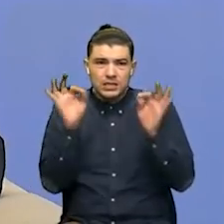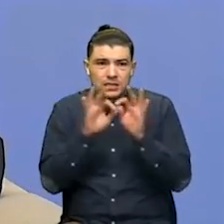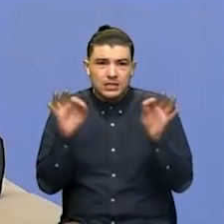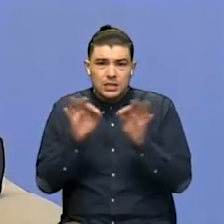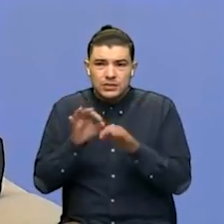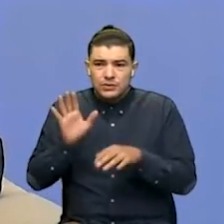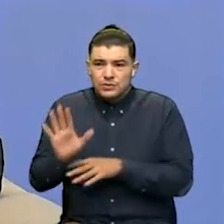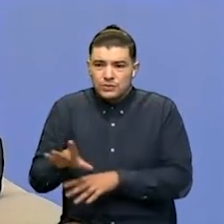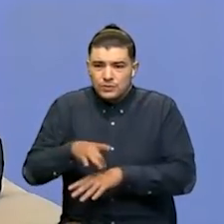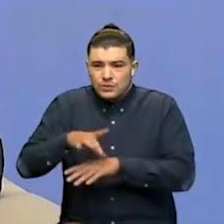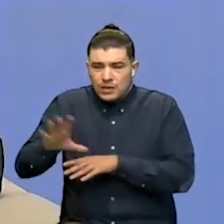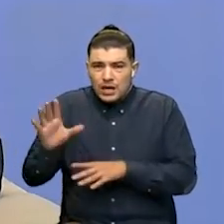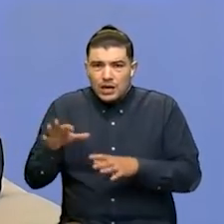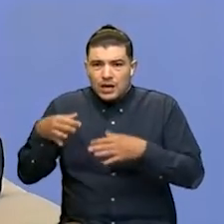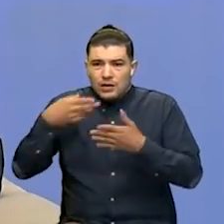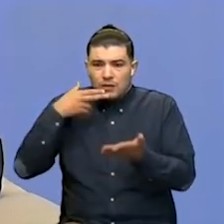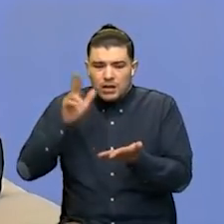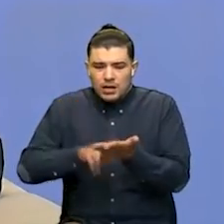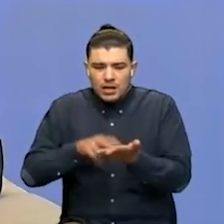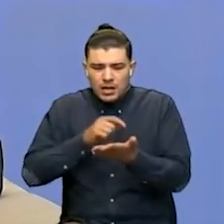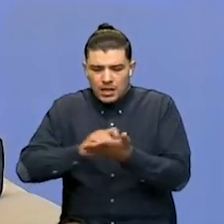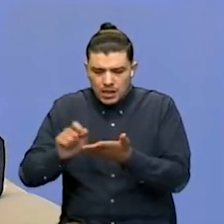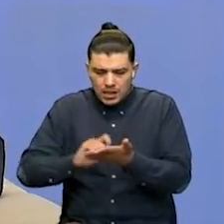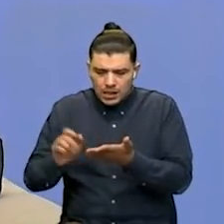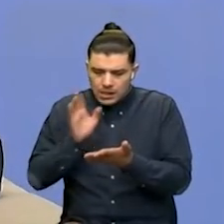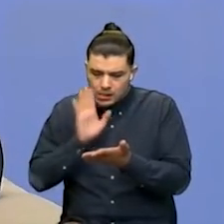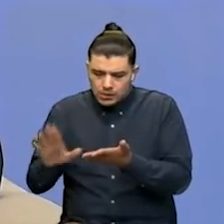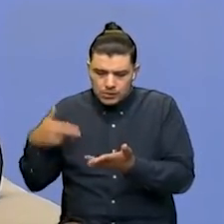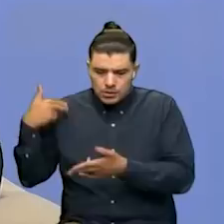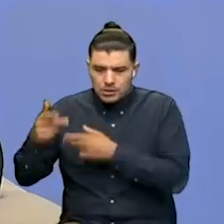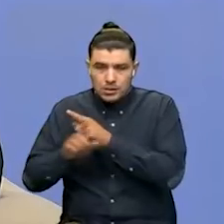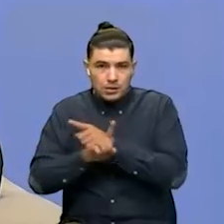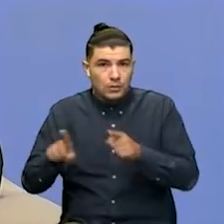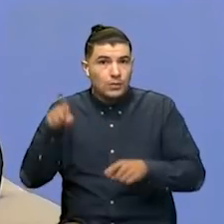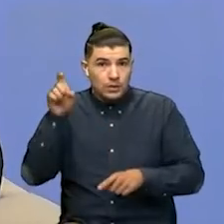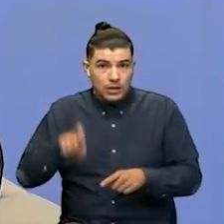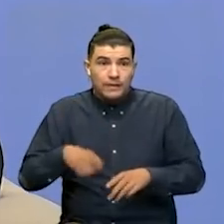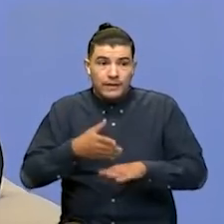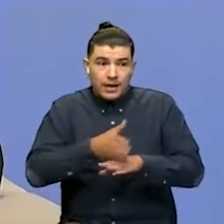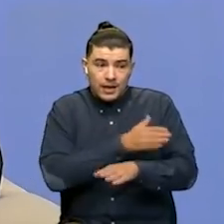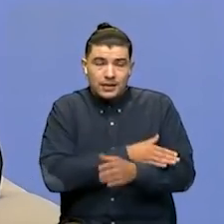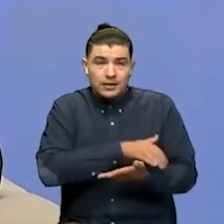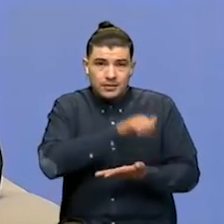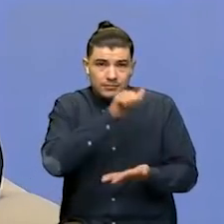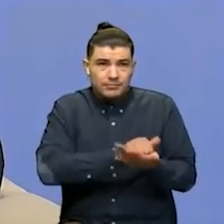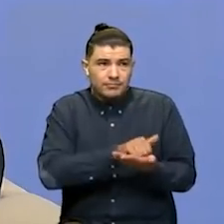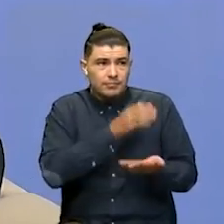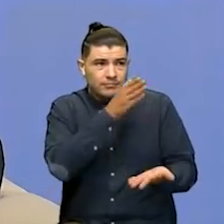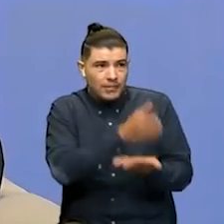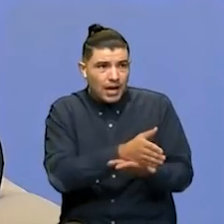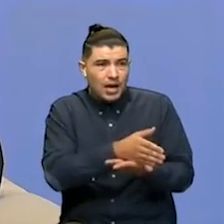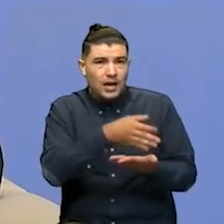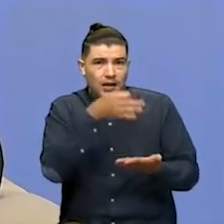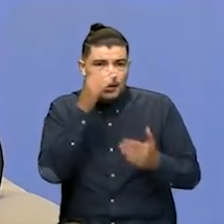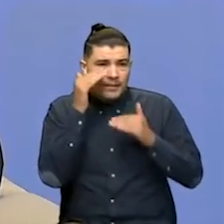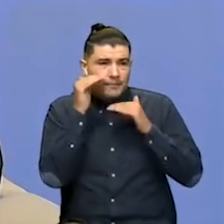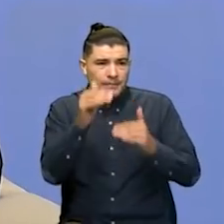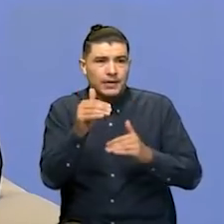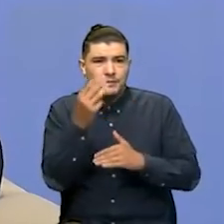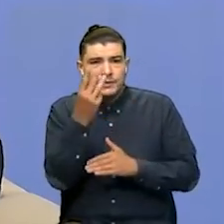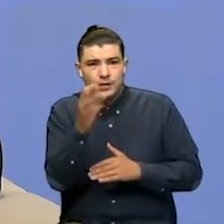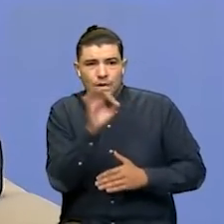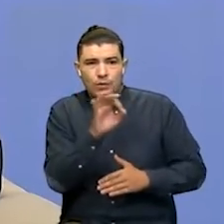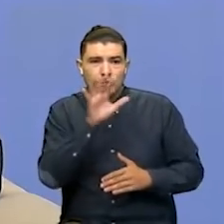dejó un papel diciendo quiénes son los bienes y demás. Tiene que necesariamente cumplir unos requisitos, tener como mínimo